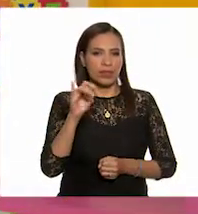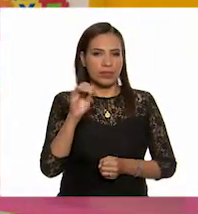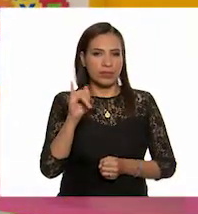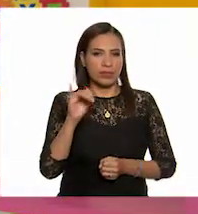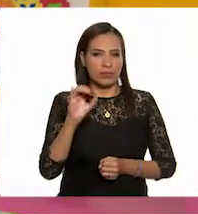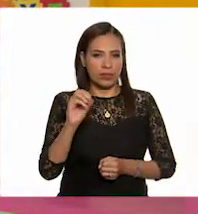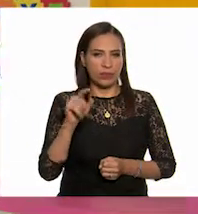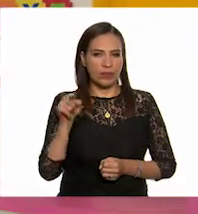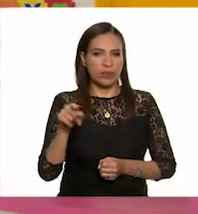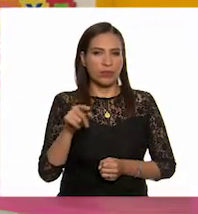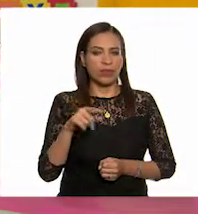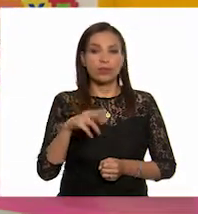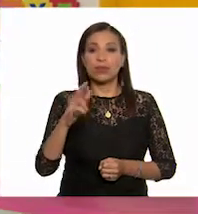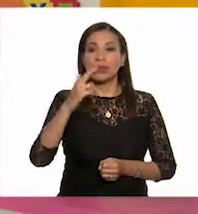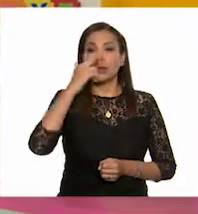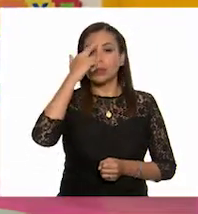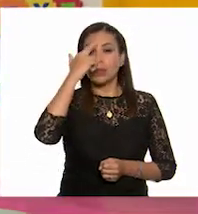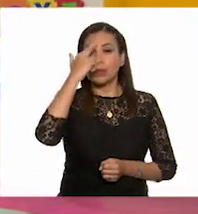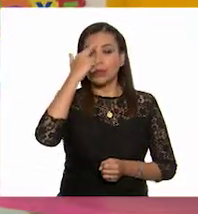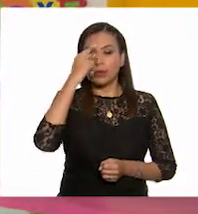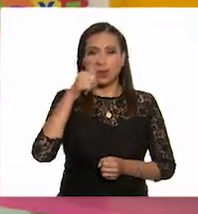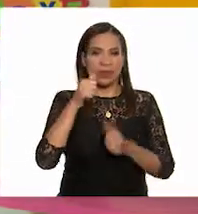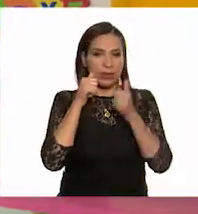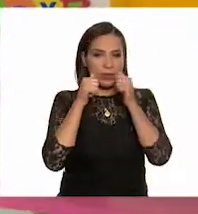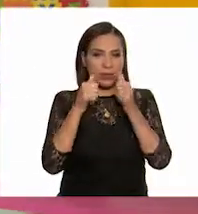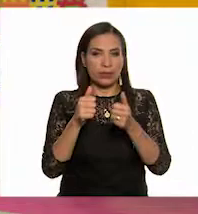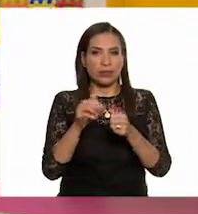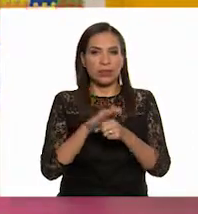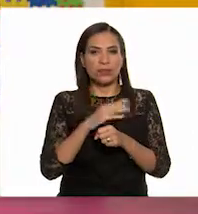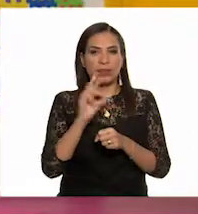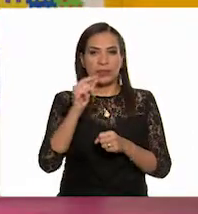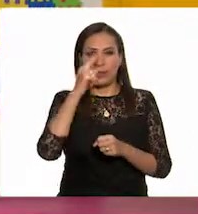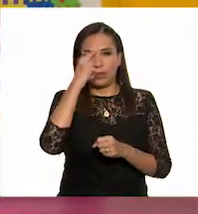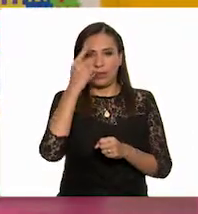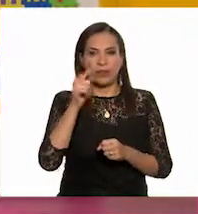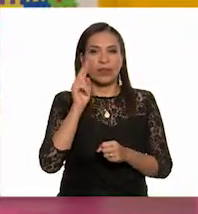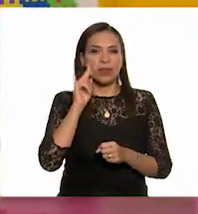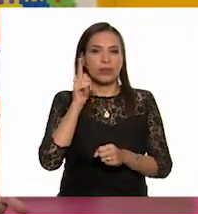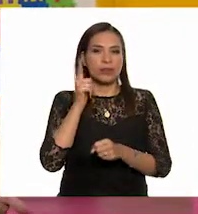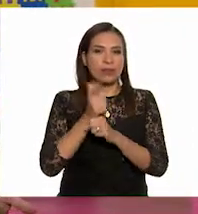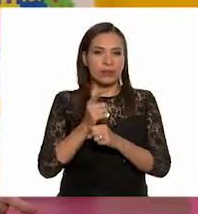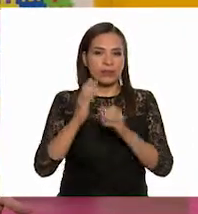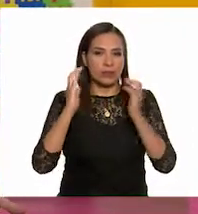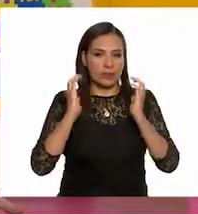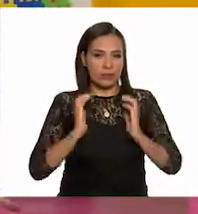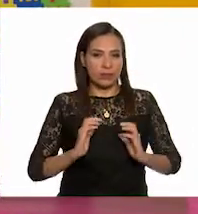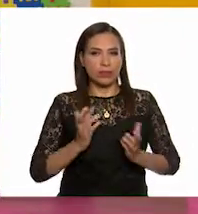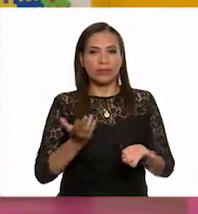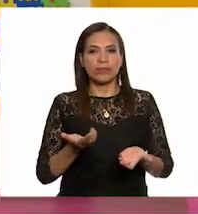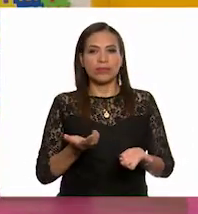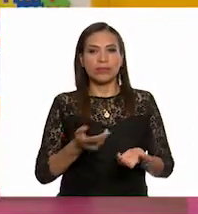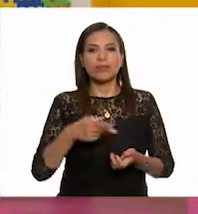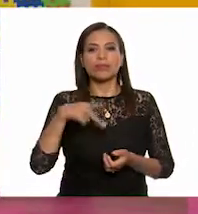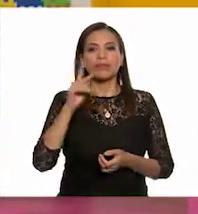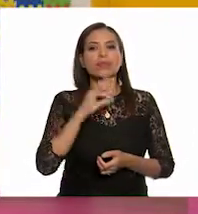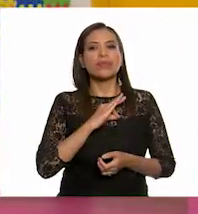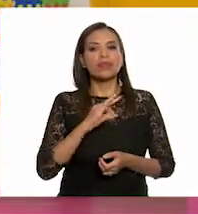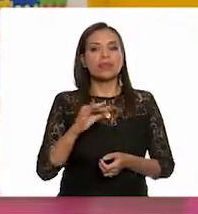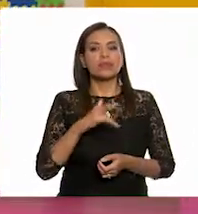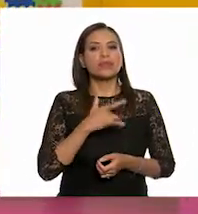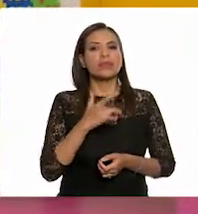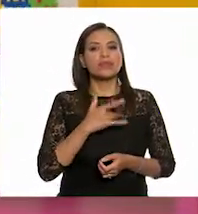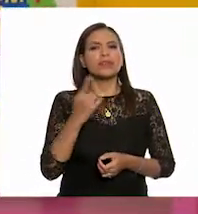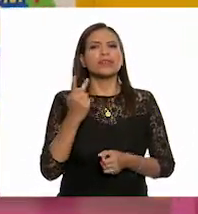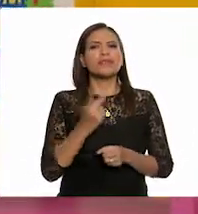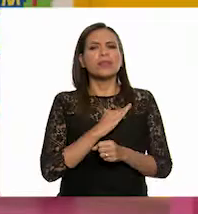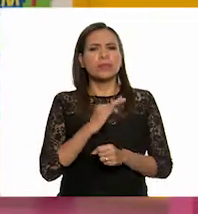Tenoch. Recuerden, con atención, porque no es tan fácil identificar los estados de ánimo, pero podemos suponer